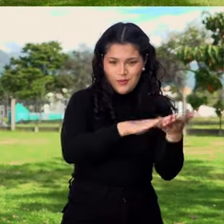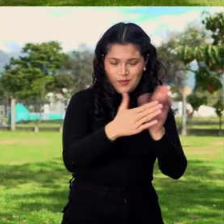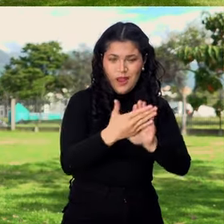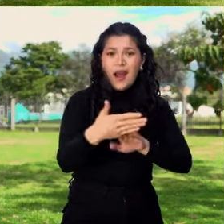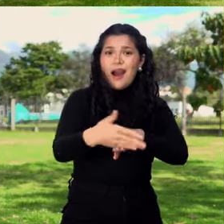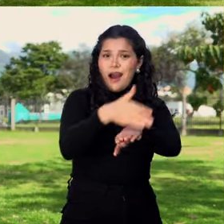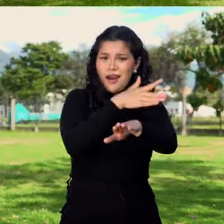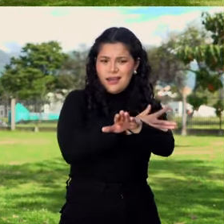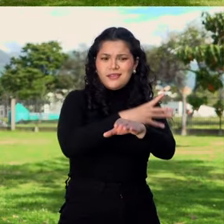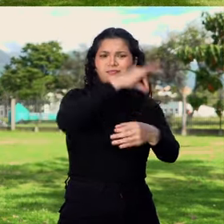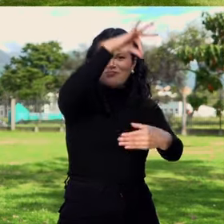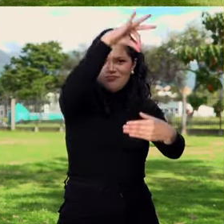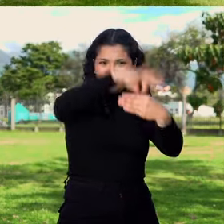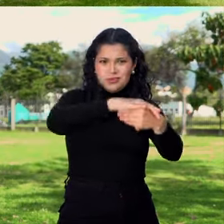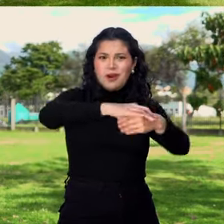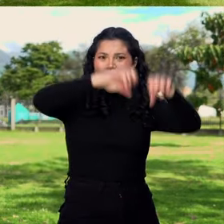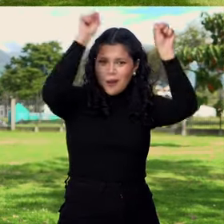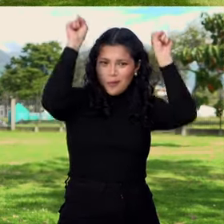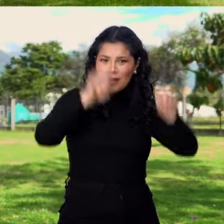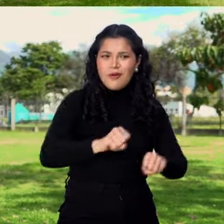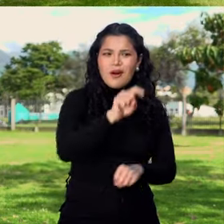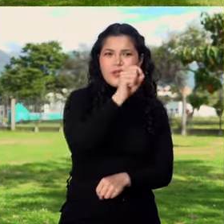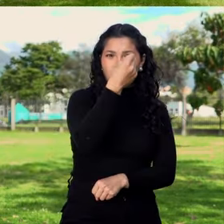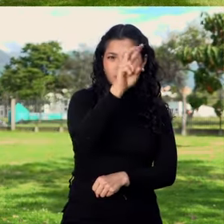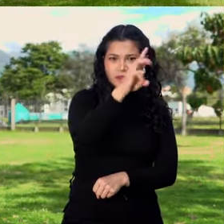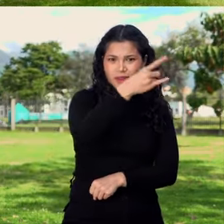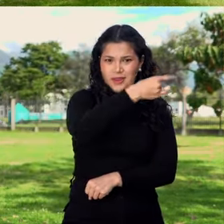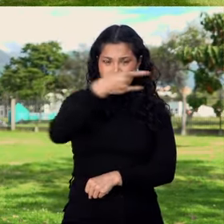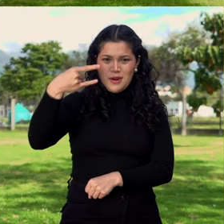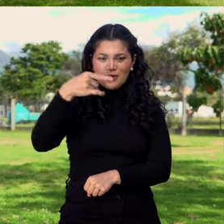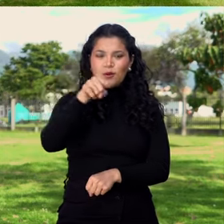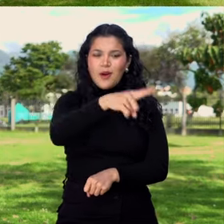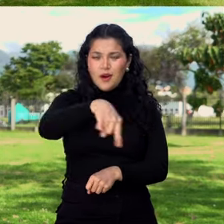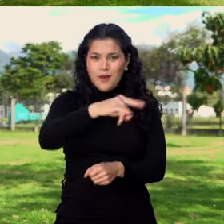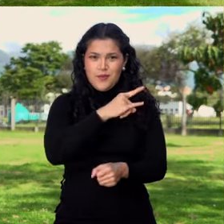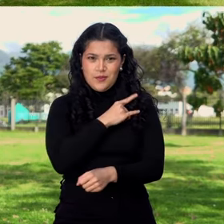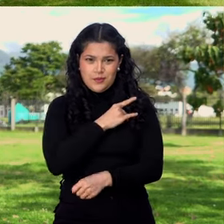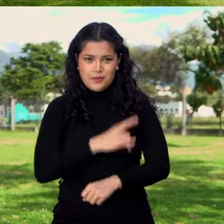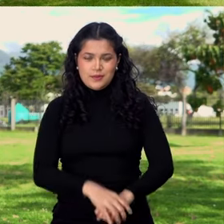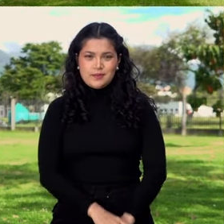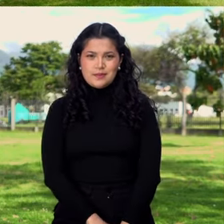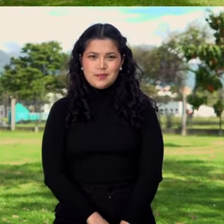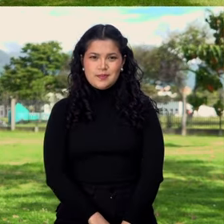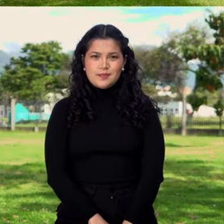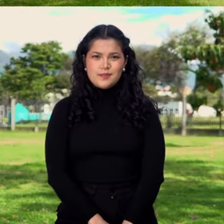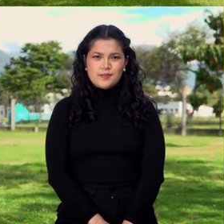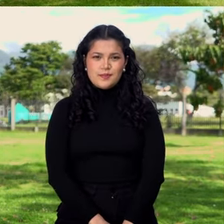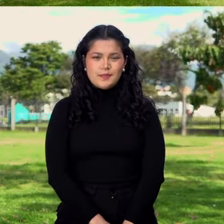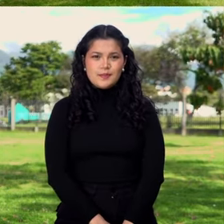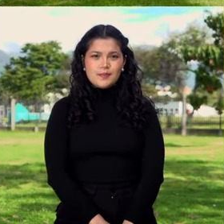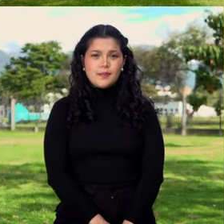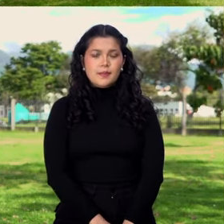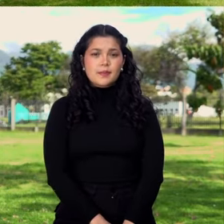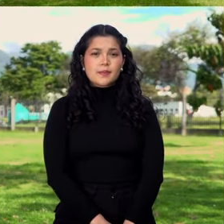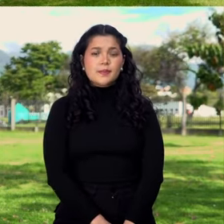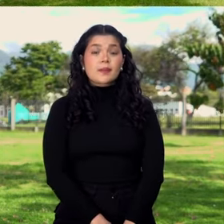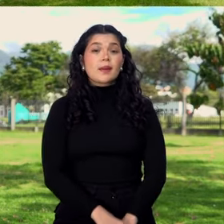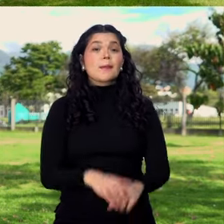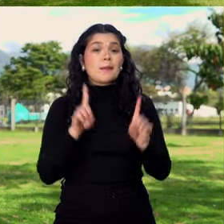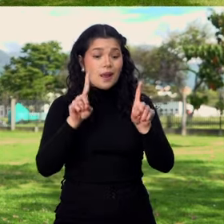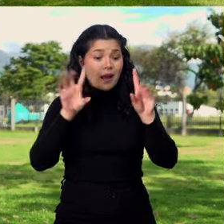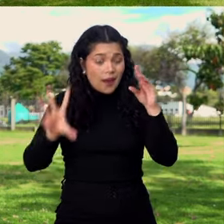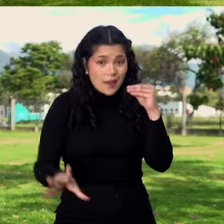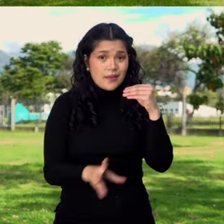refrendada el pasado 12 de marzo en la consulta que se realizó a la comunidad Universitaria pero